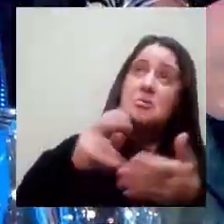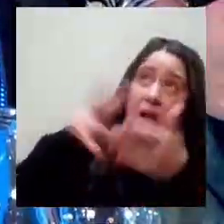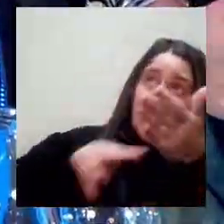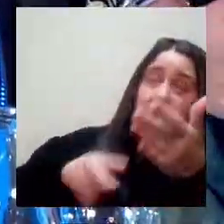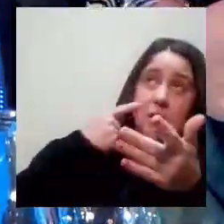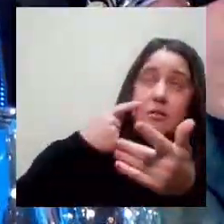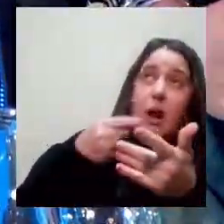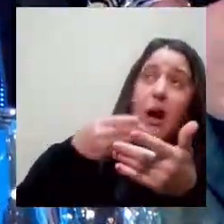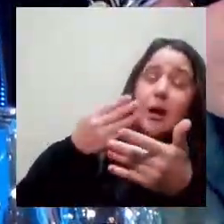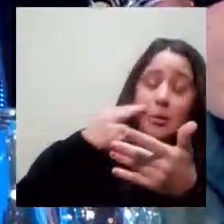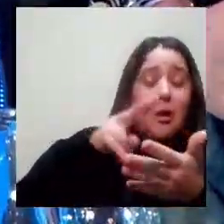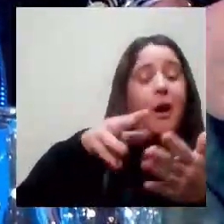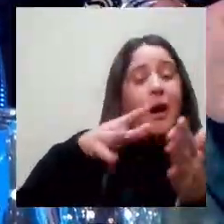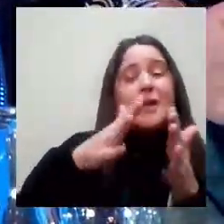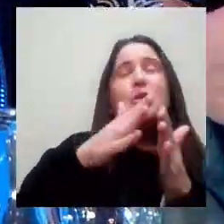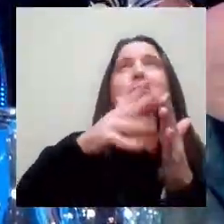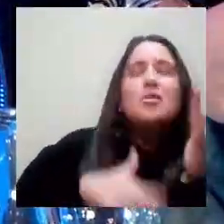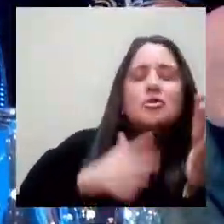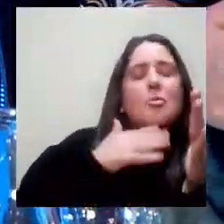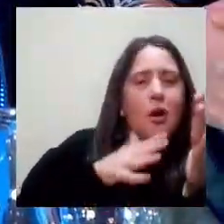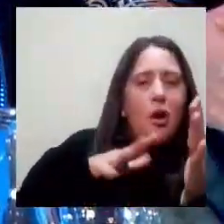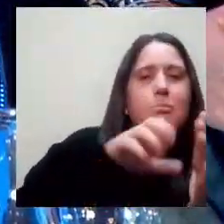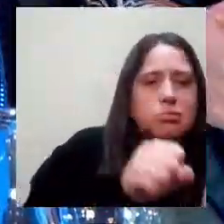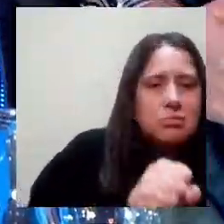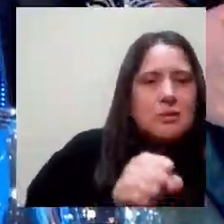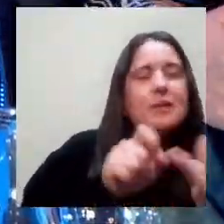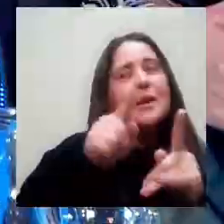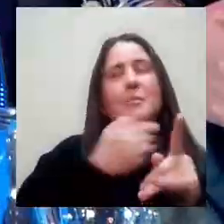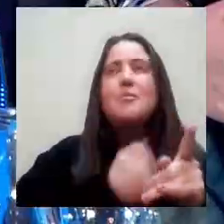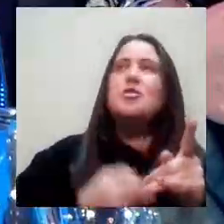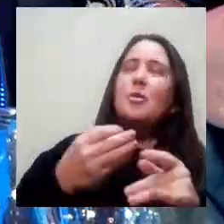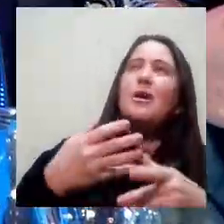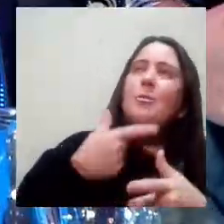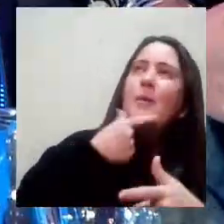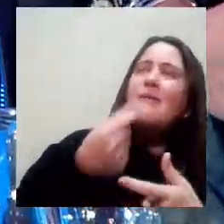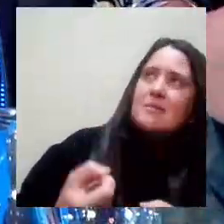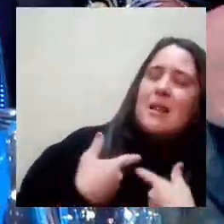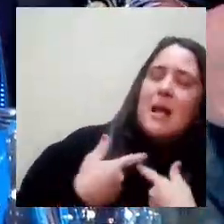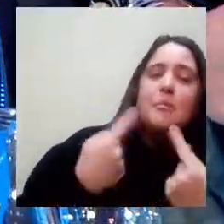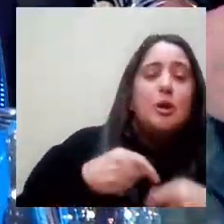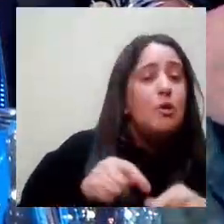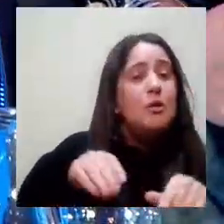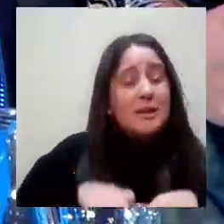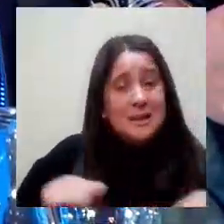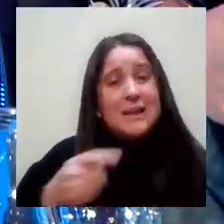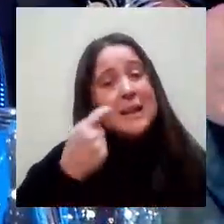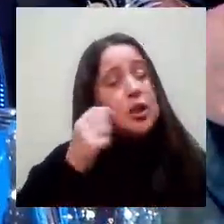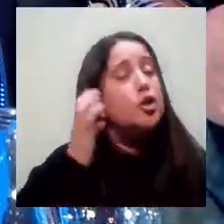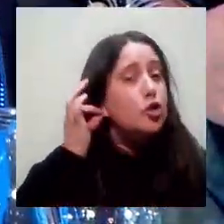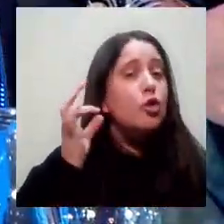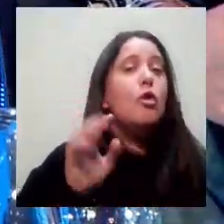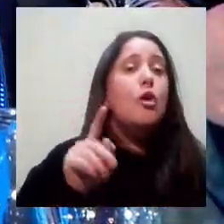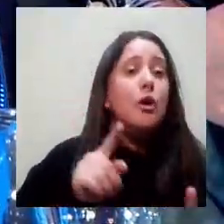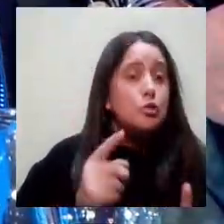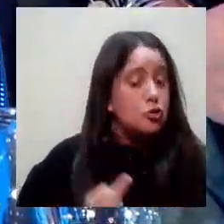docente. El docente puede facilitarme este trabajo de decodificar, pero que hasta que el niño o la niña de manera autónoma no